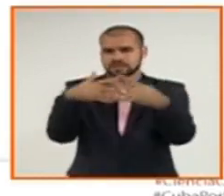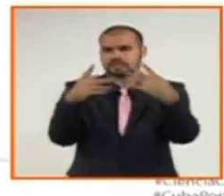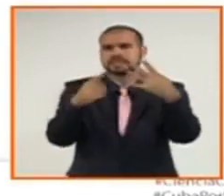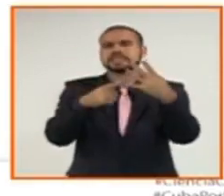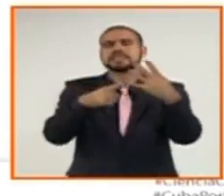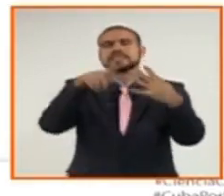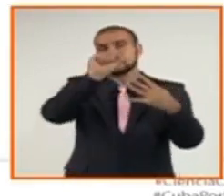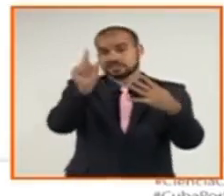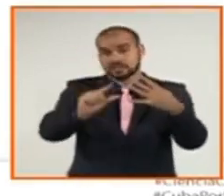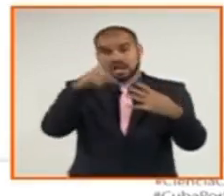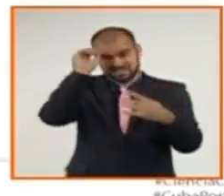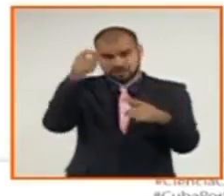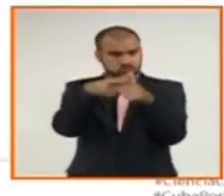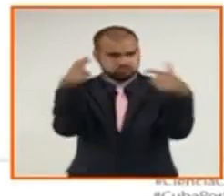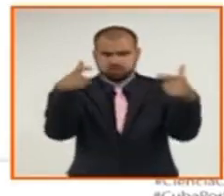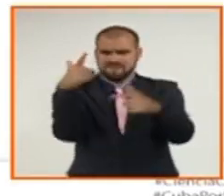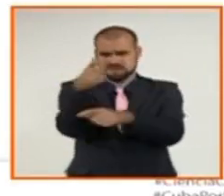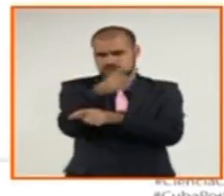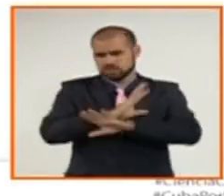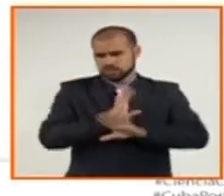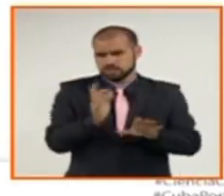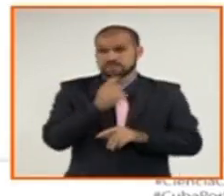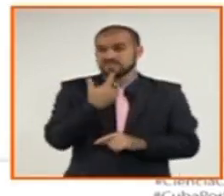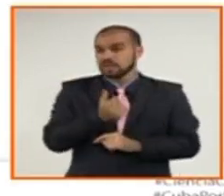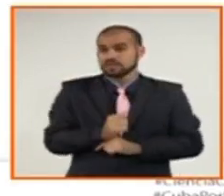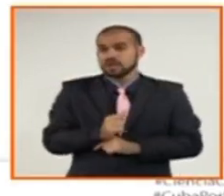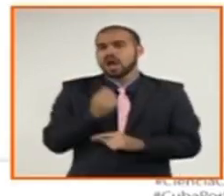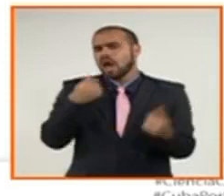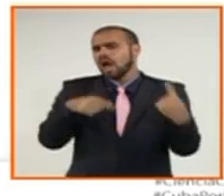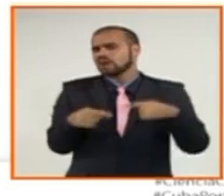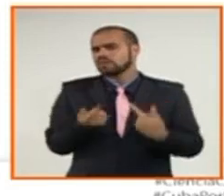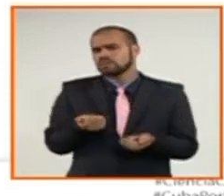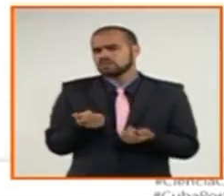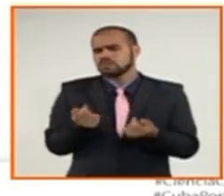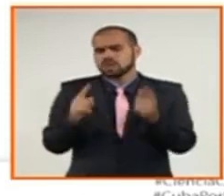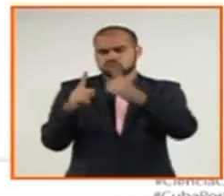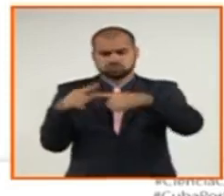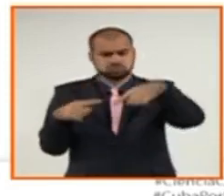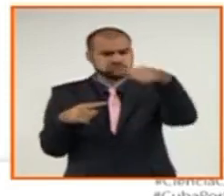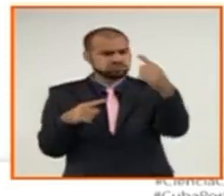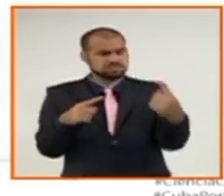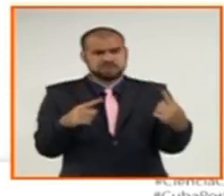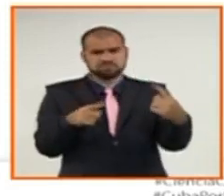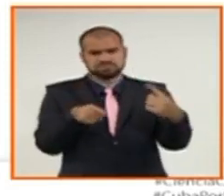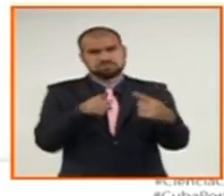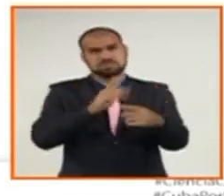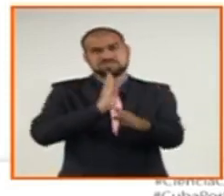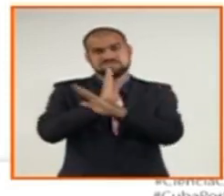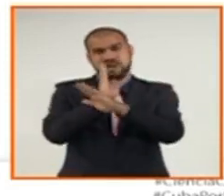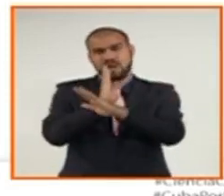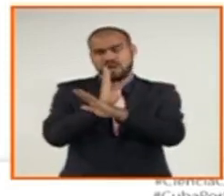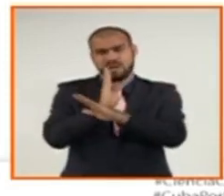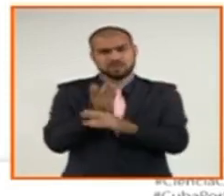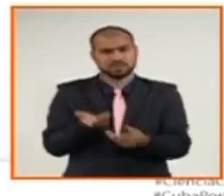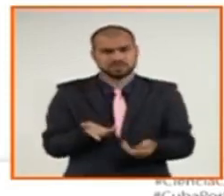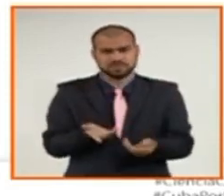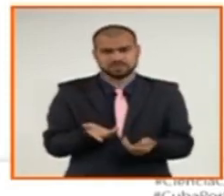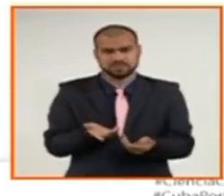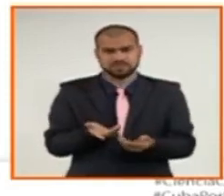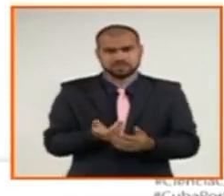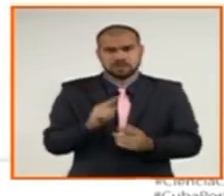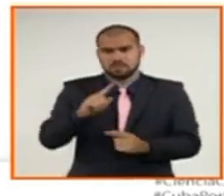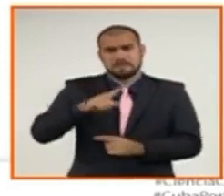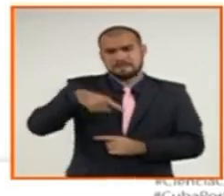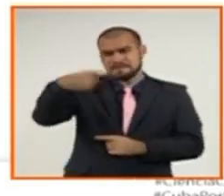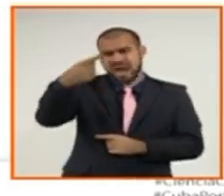Sí. 10 veces la incidencia es 10 veces superior, la incidencia general es 10 veces superior a la incidencia en